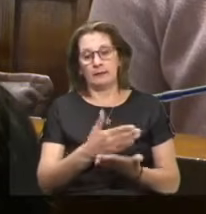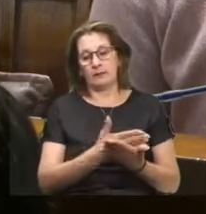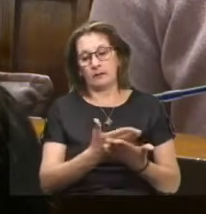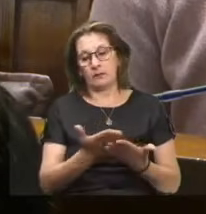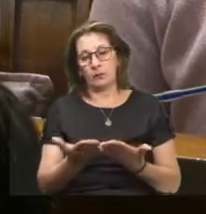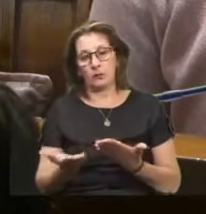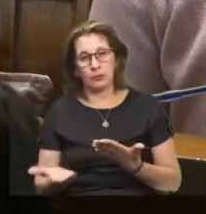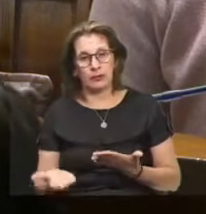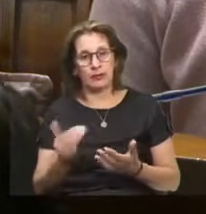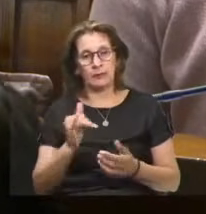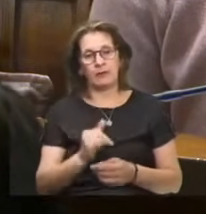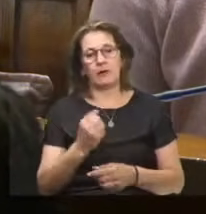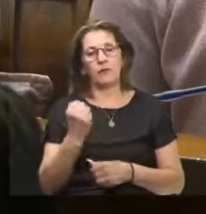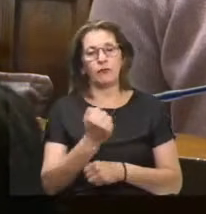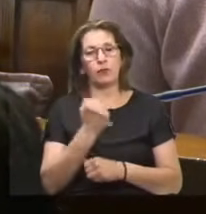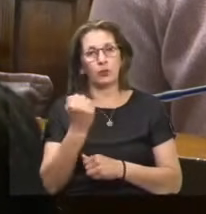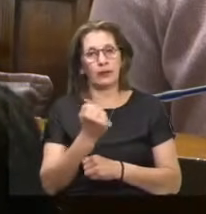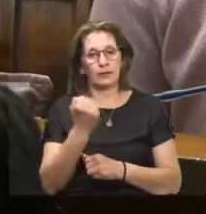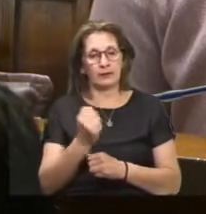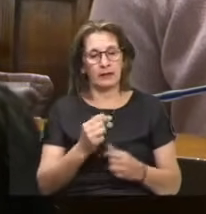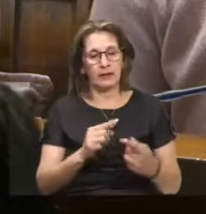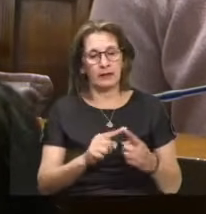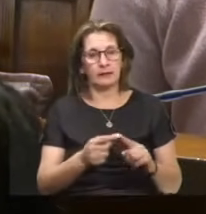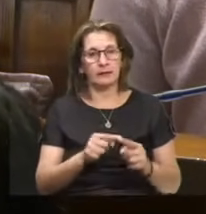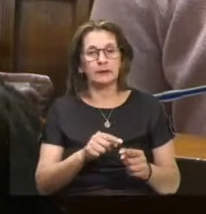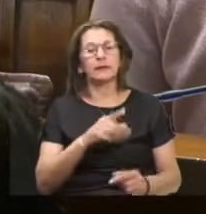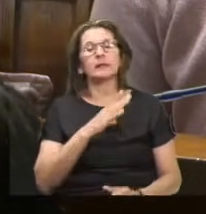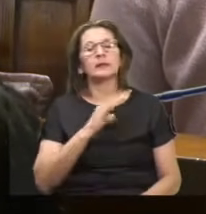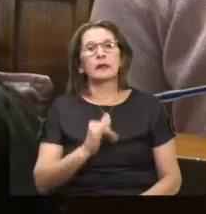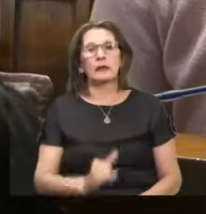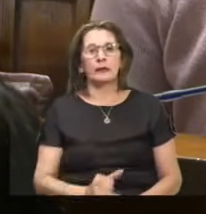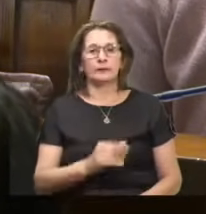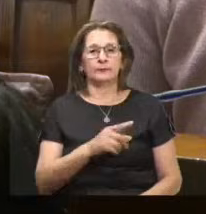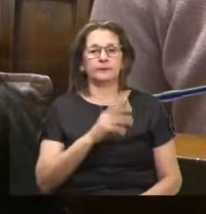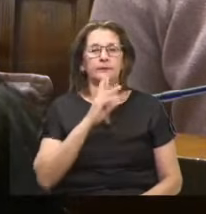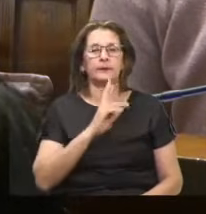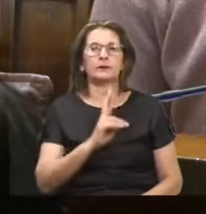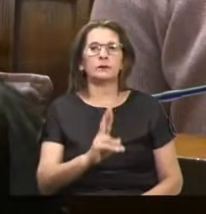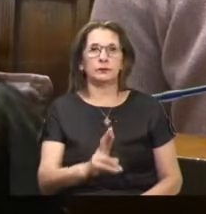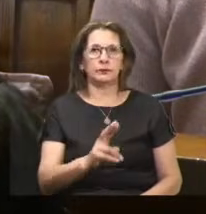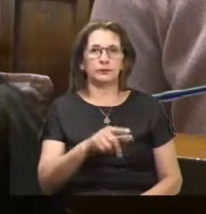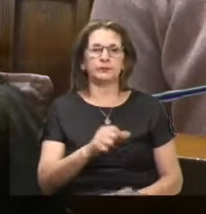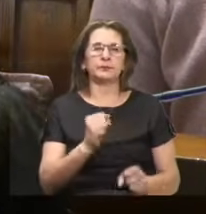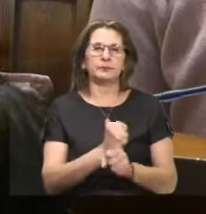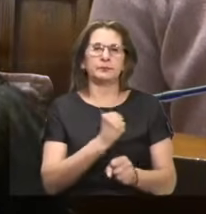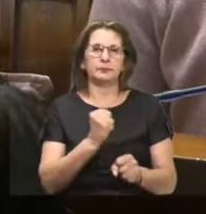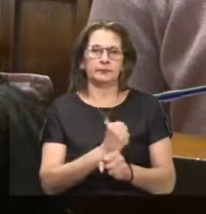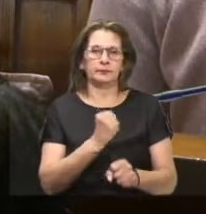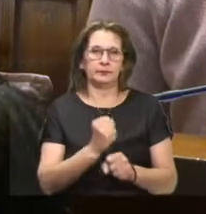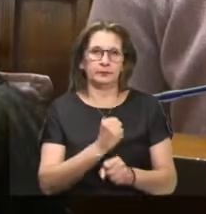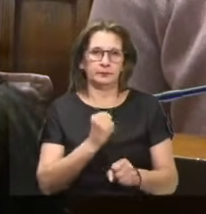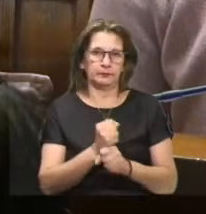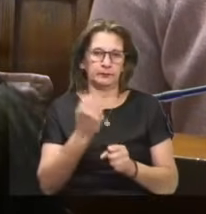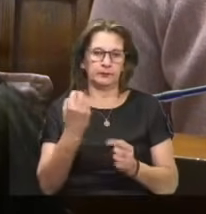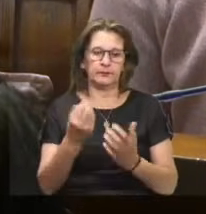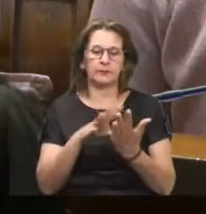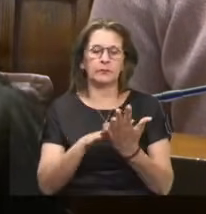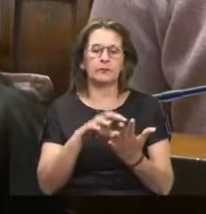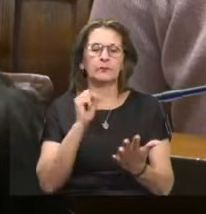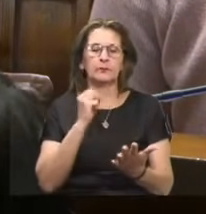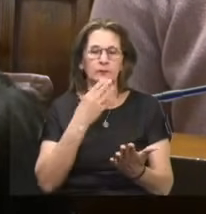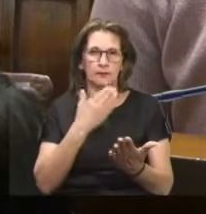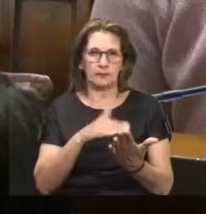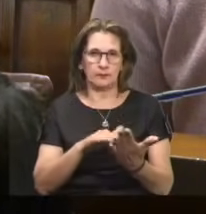pero fundamental correlación está el resultado de la labor del intérprete. En tal